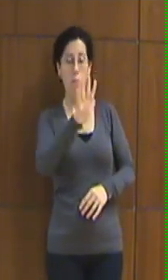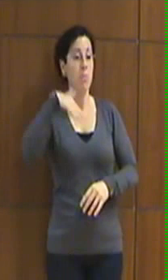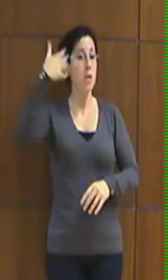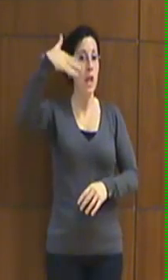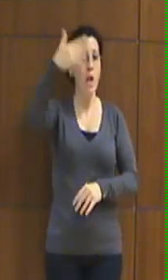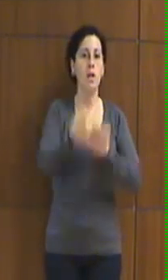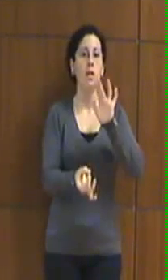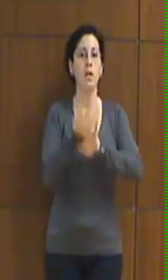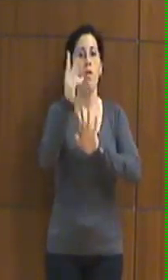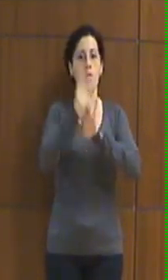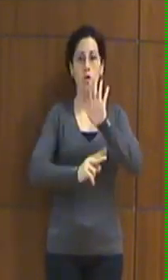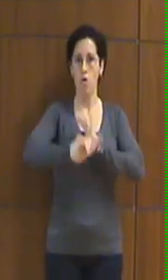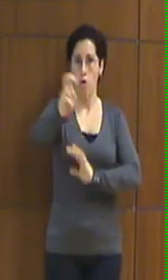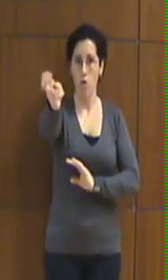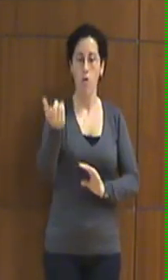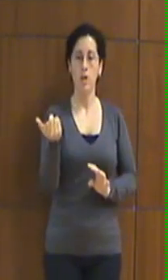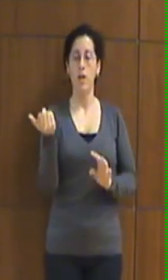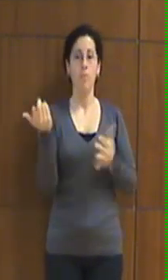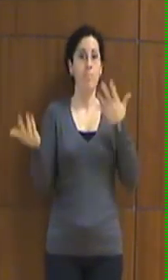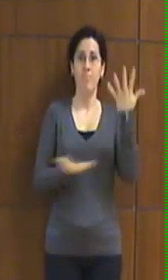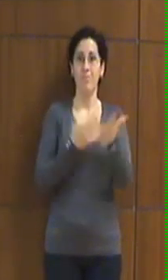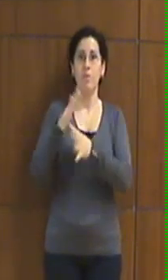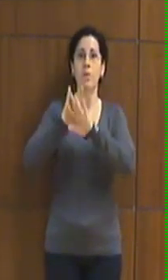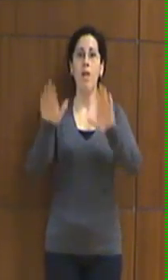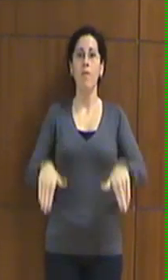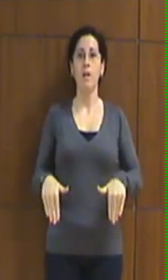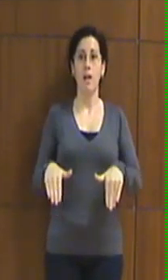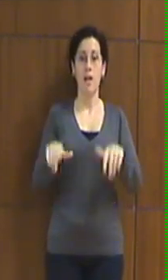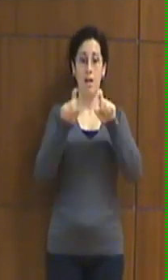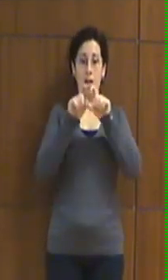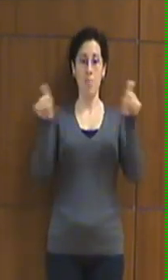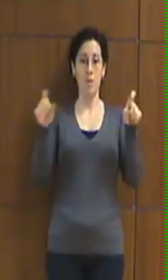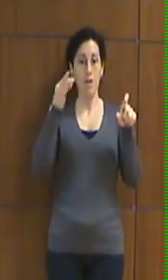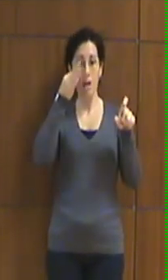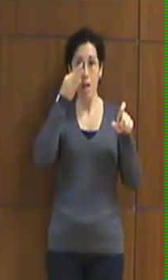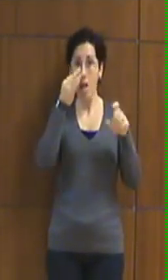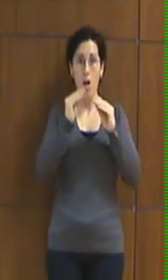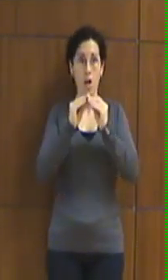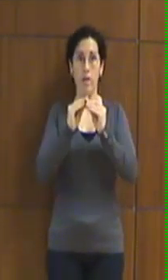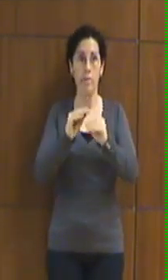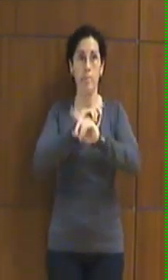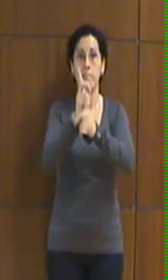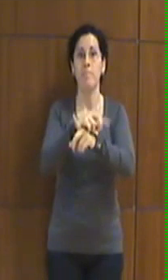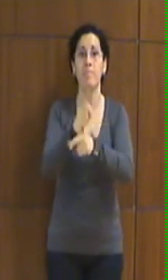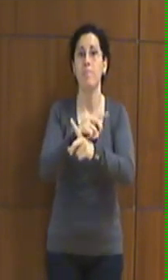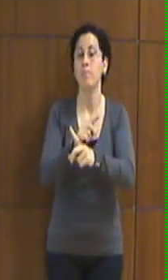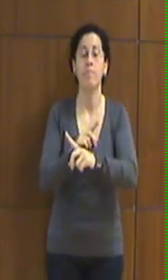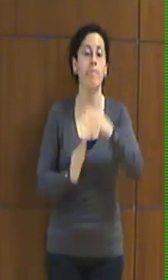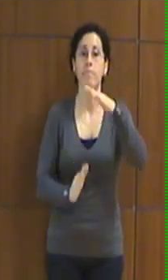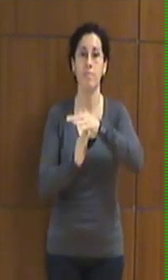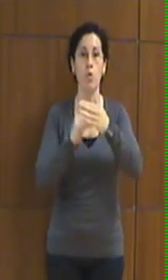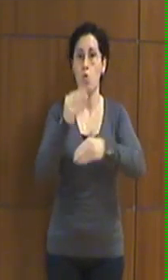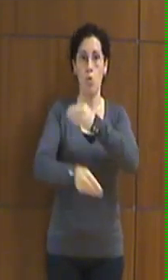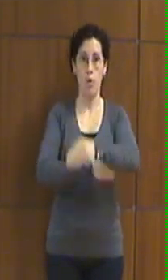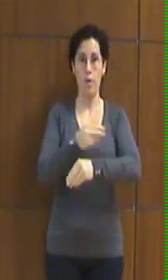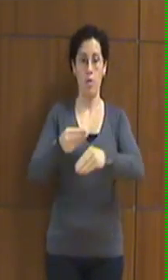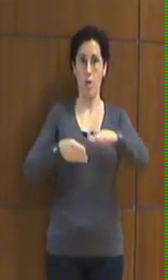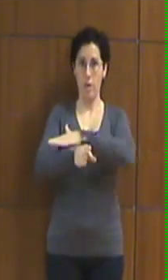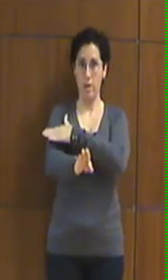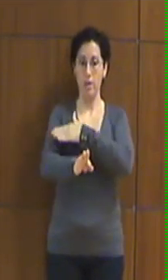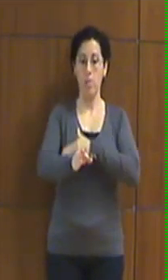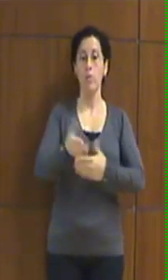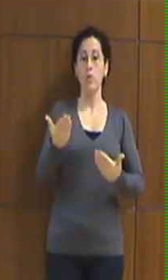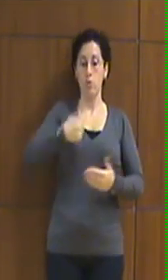versión y tal. Y al final que esta empresa no terminó de hacer esta versión accesible. Nosotros continuamos con la